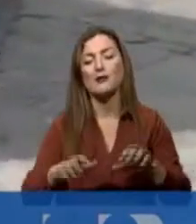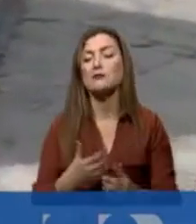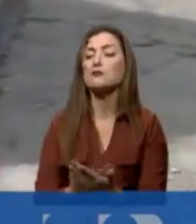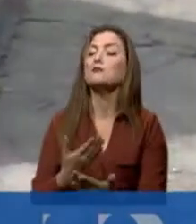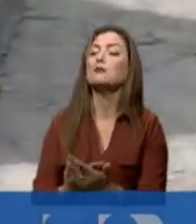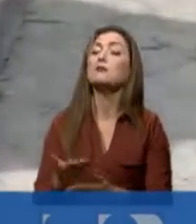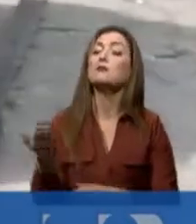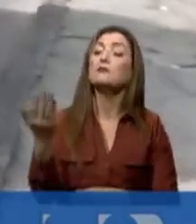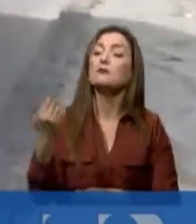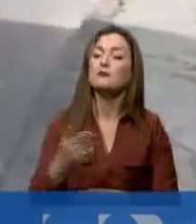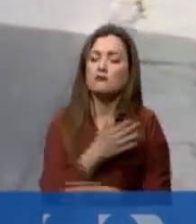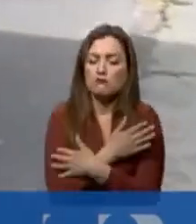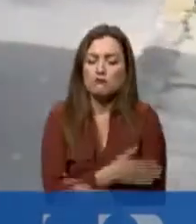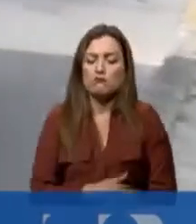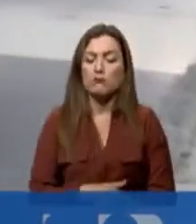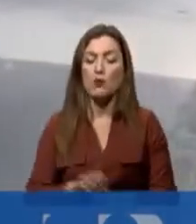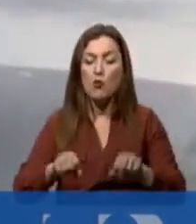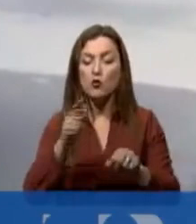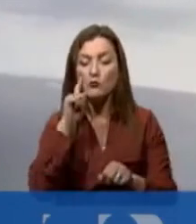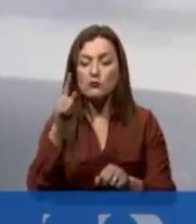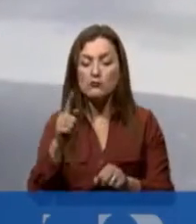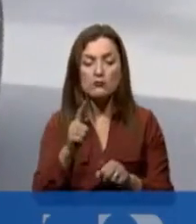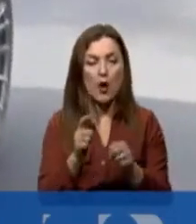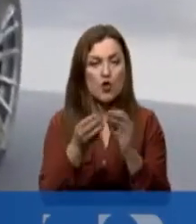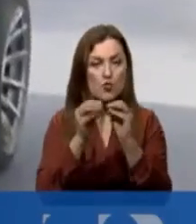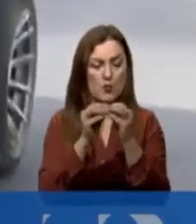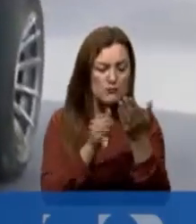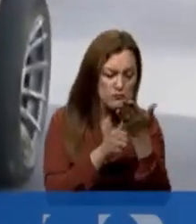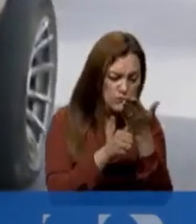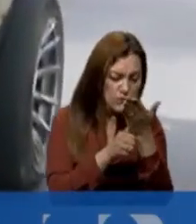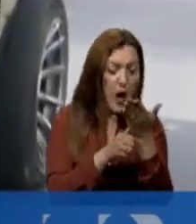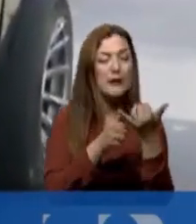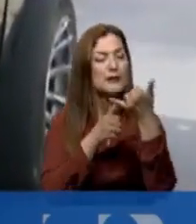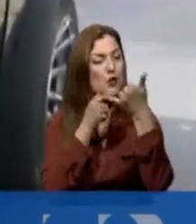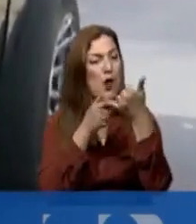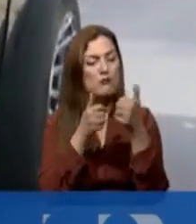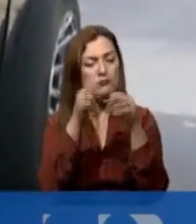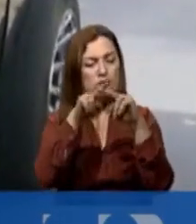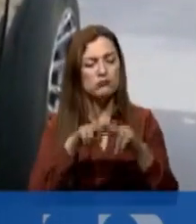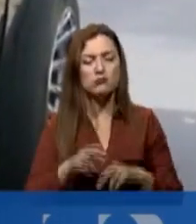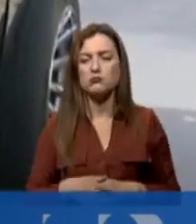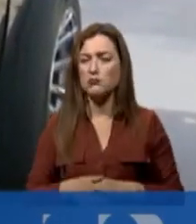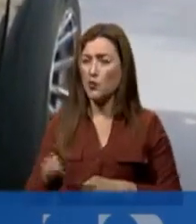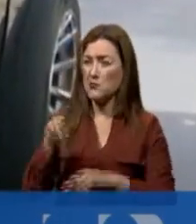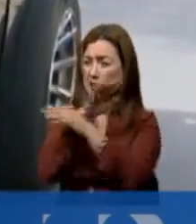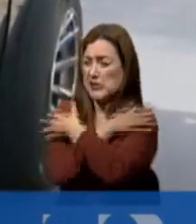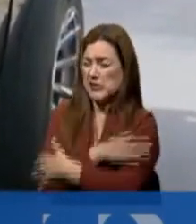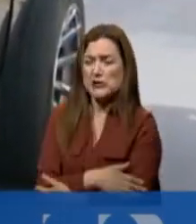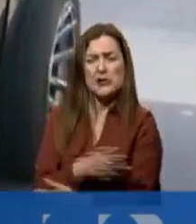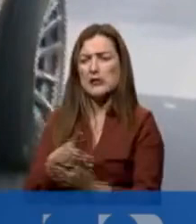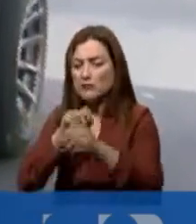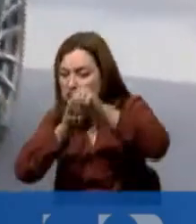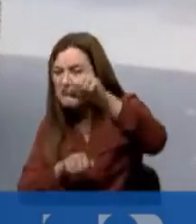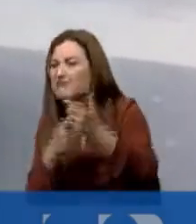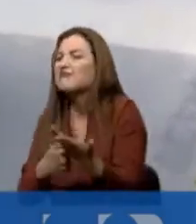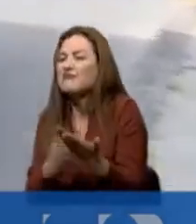un registro corporal y un registro de las motos para ver que estén en buen estado. ¿Qué se han encontrado en estos cacheos? Nosotros hemos encontrado droga, hemos encontrado